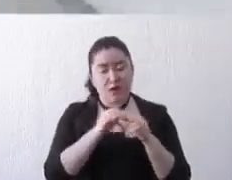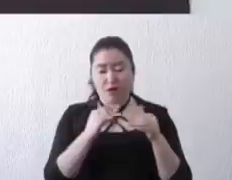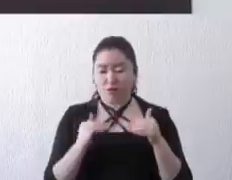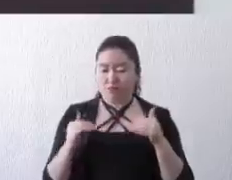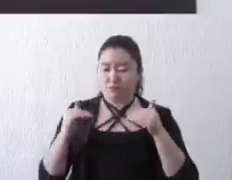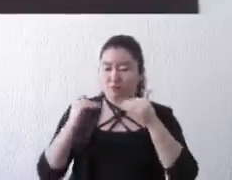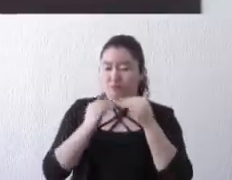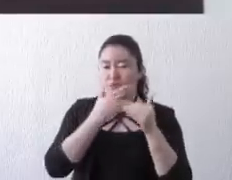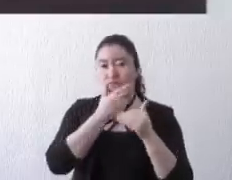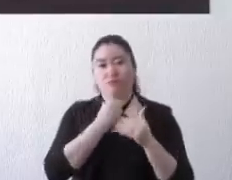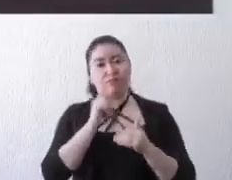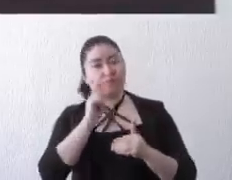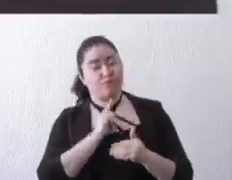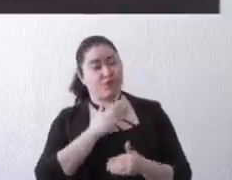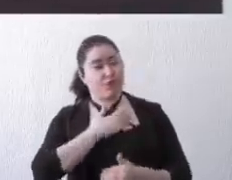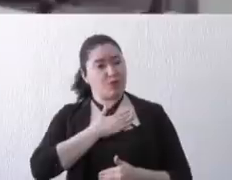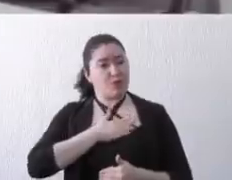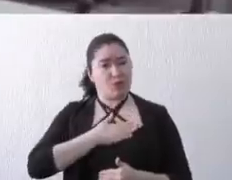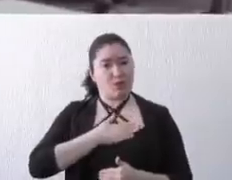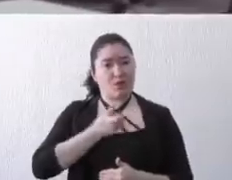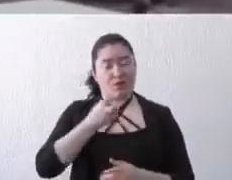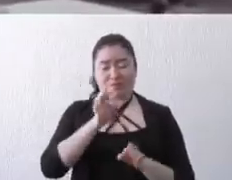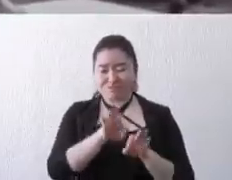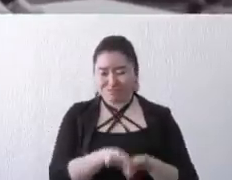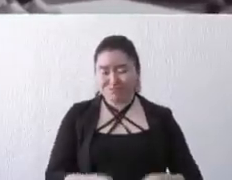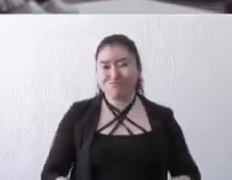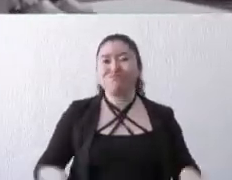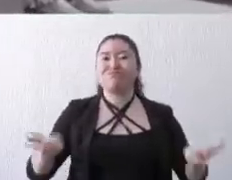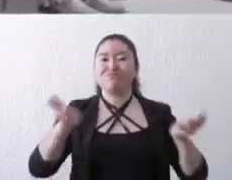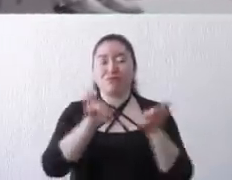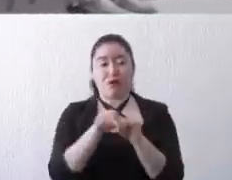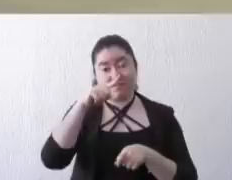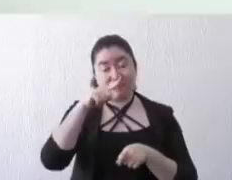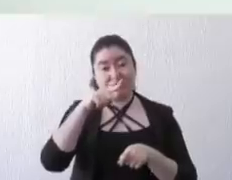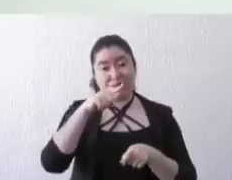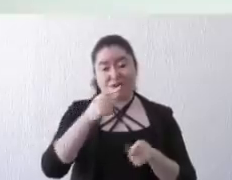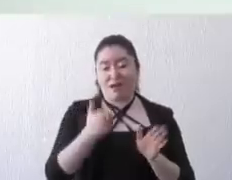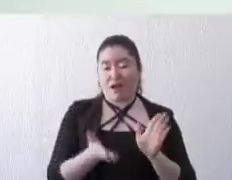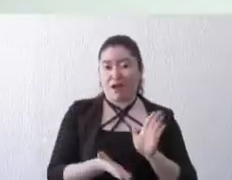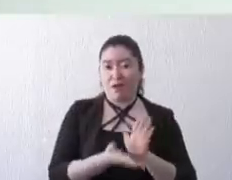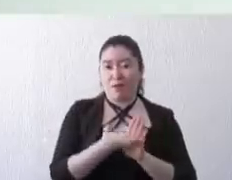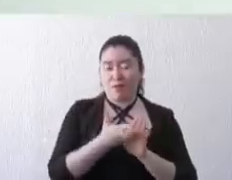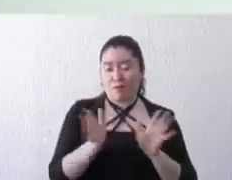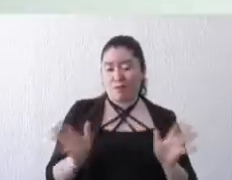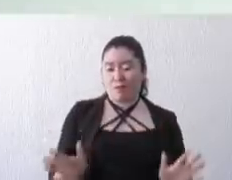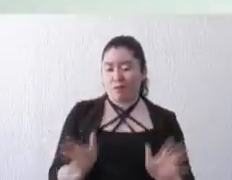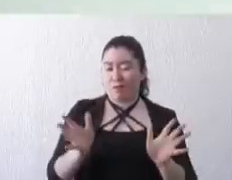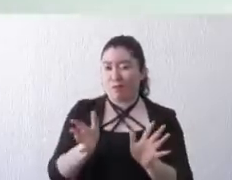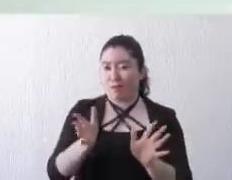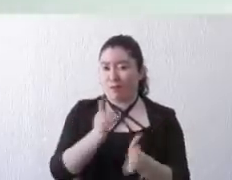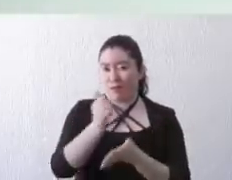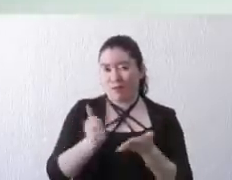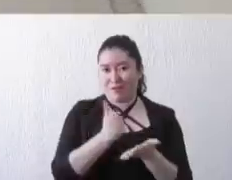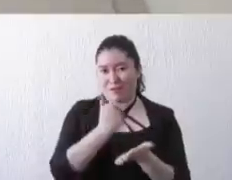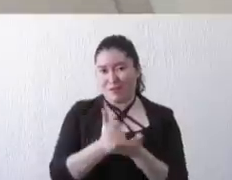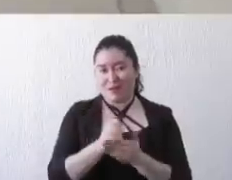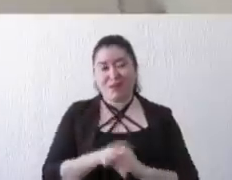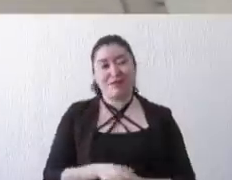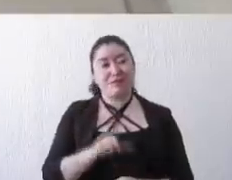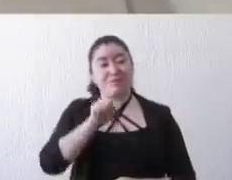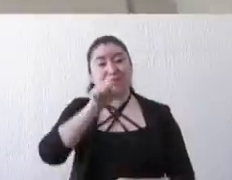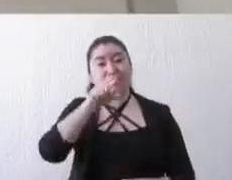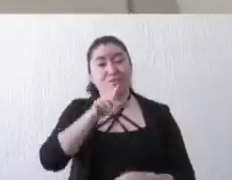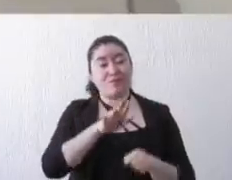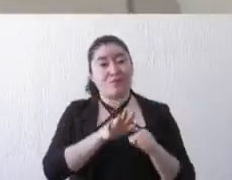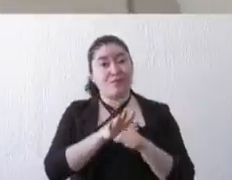justicia, son parte fundamental del proyecto de ciudad y de nación que representan. Y en eso, las fábricas de artes y oficios representan un